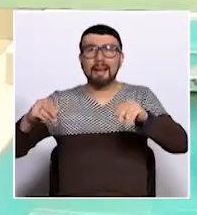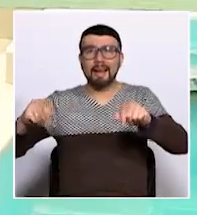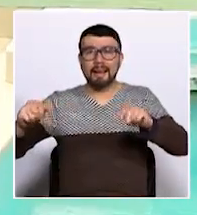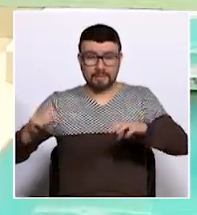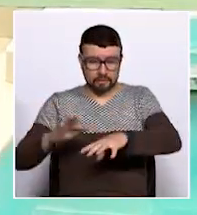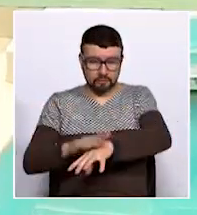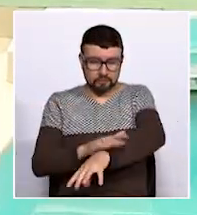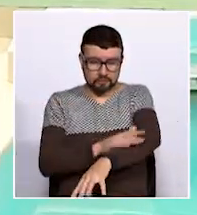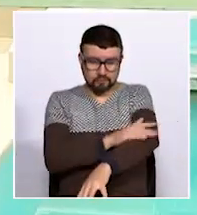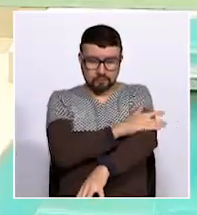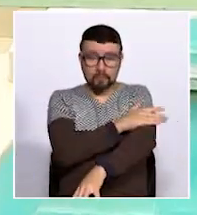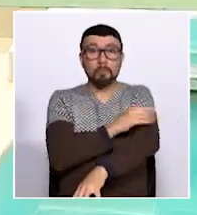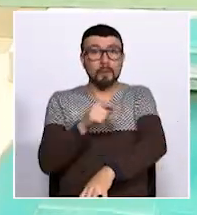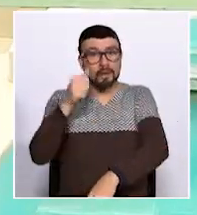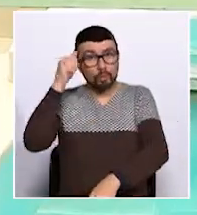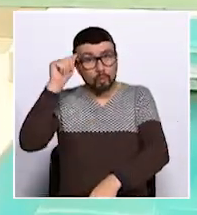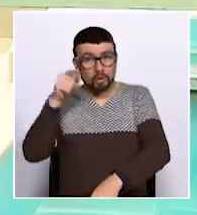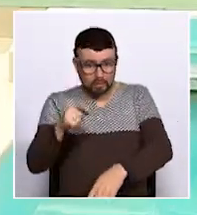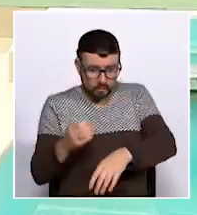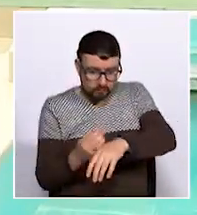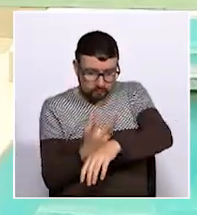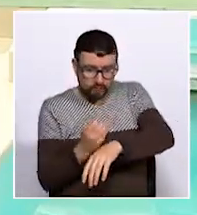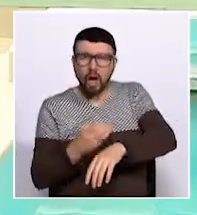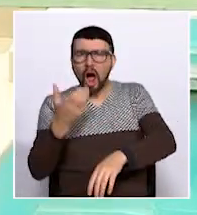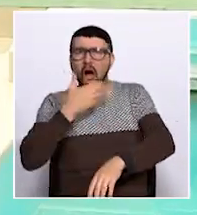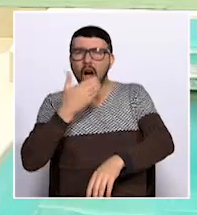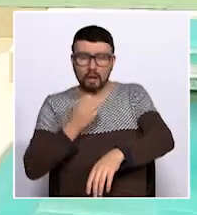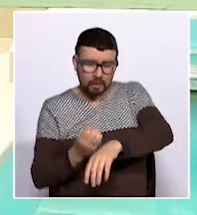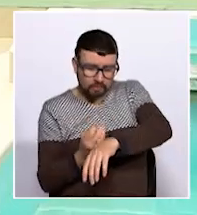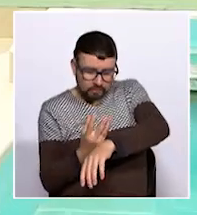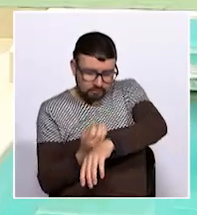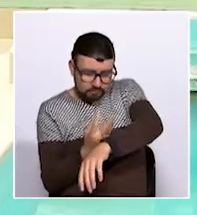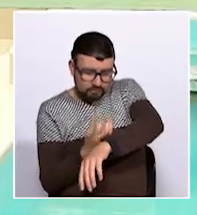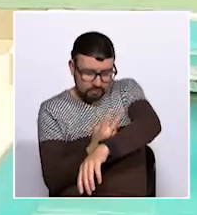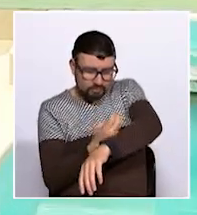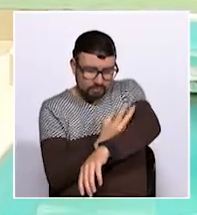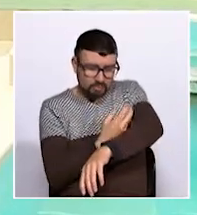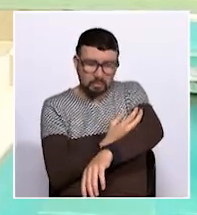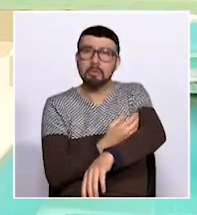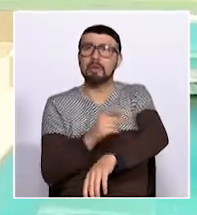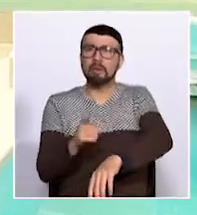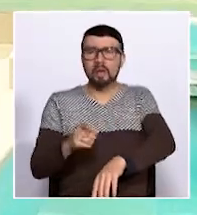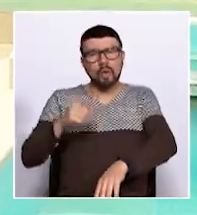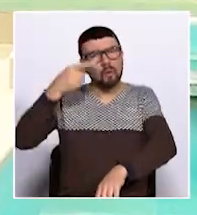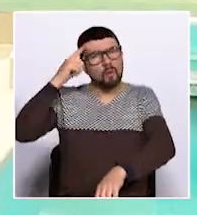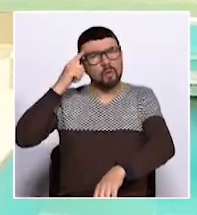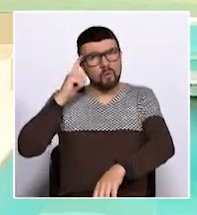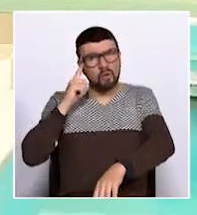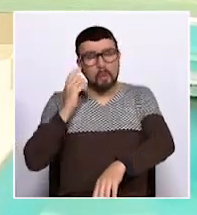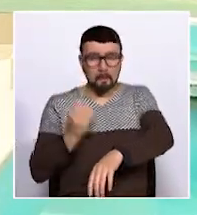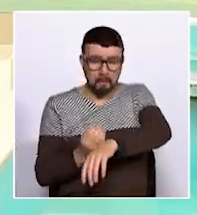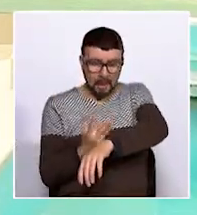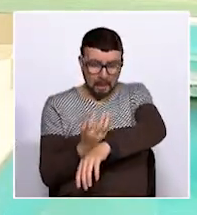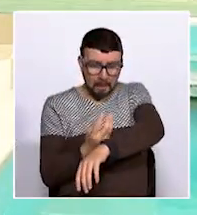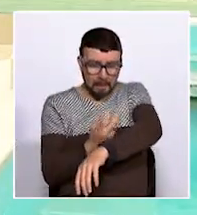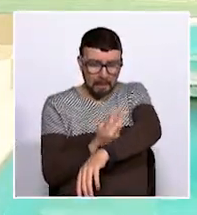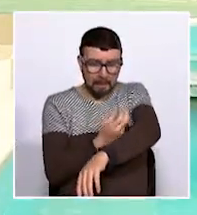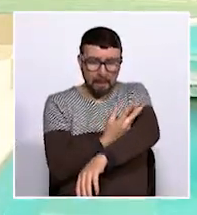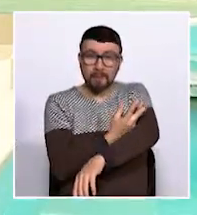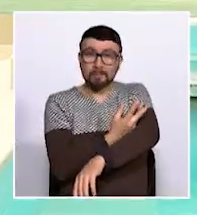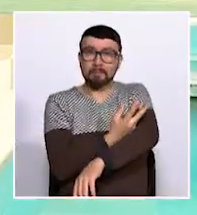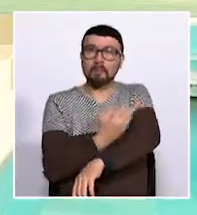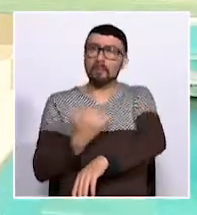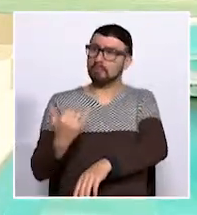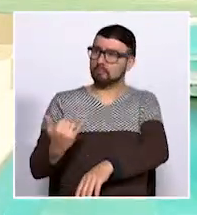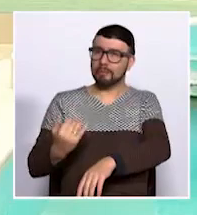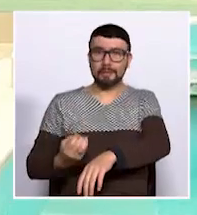la vasodilatación también se abren nuestros poros, que es la forma también en la que sudamos y eliminamos nuestras toxinas. Pero cuando nosotros hacemos